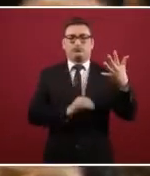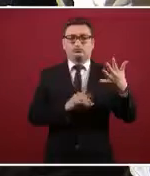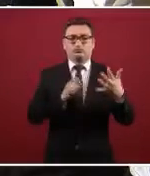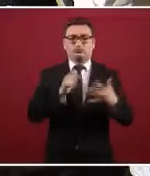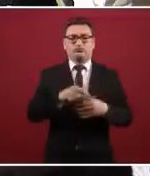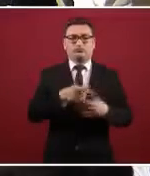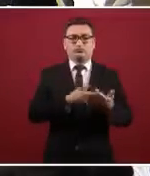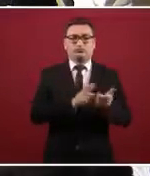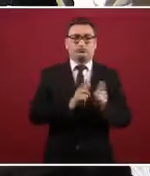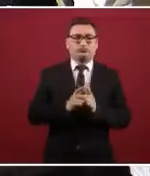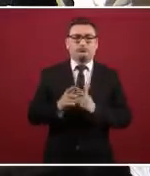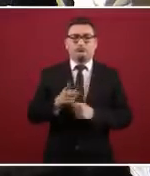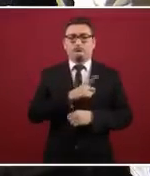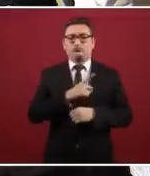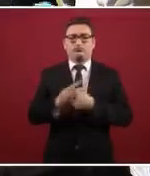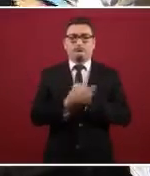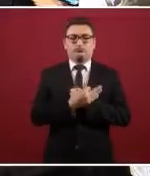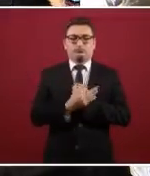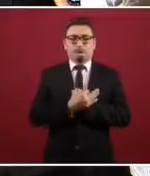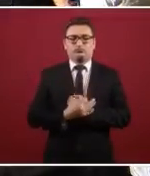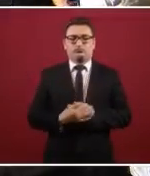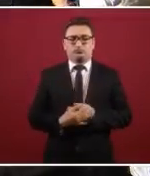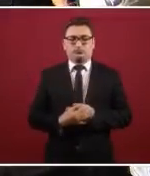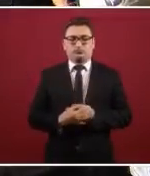autodefensas. Gracias, señor presidente. Muy bien.